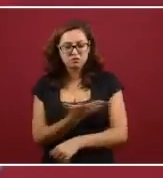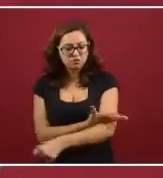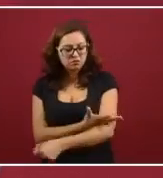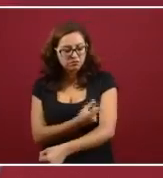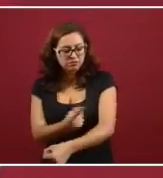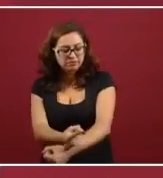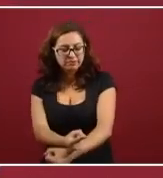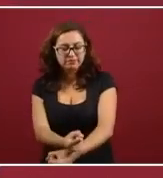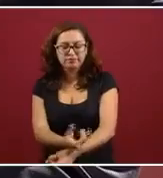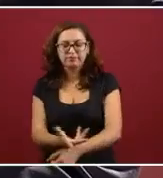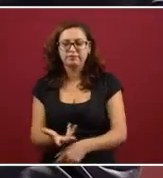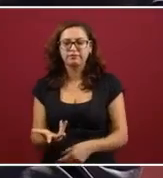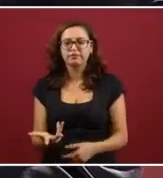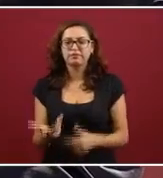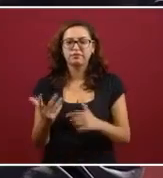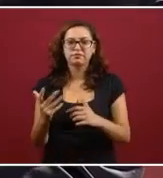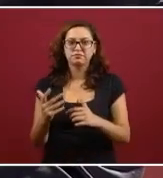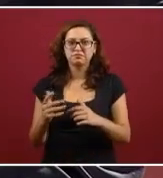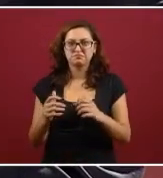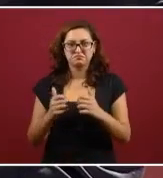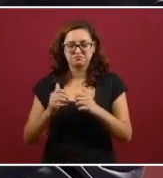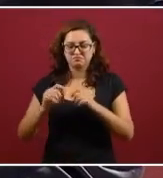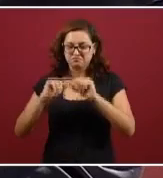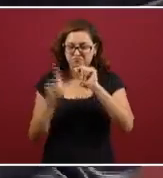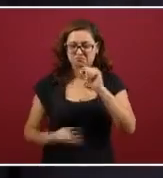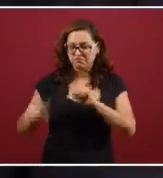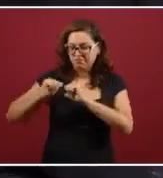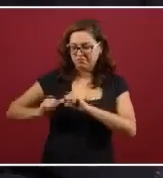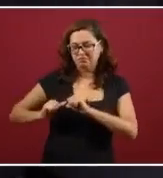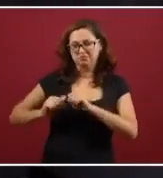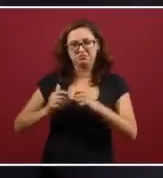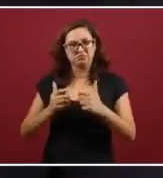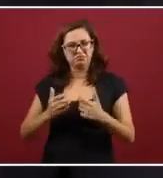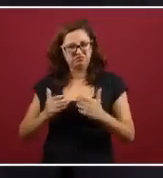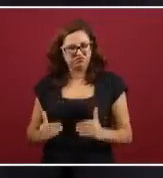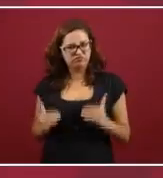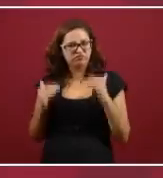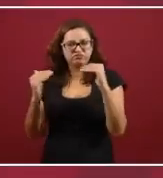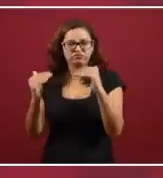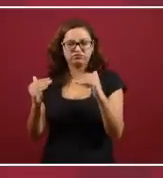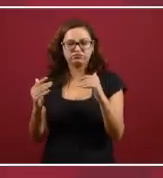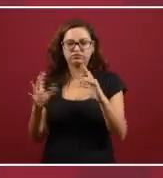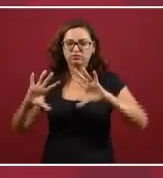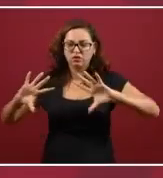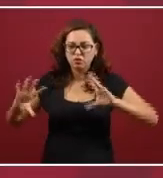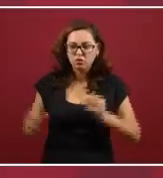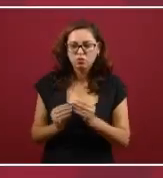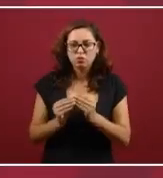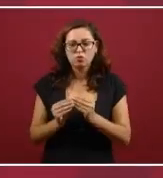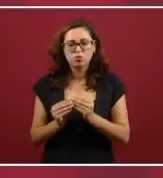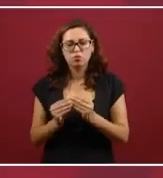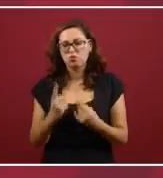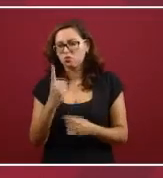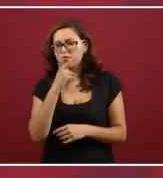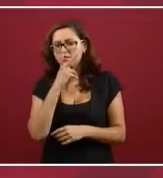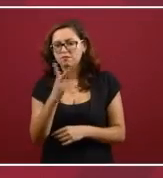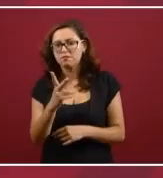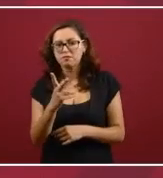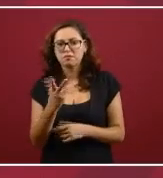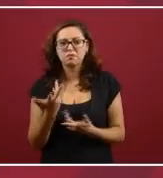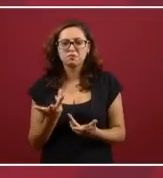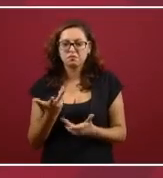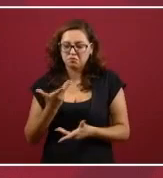honestidad, soberanía. ¿Cómo lo resumo? Puedo decir progreso